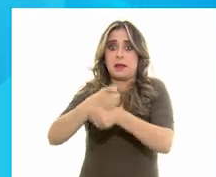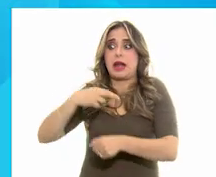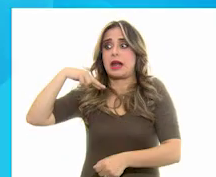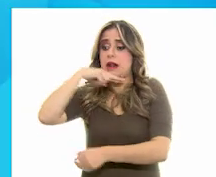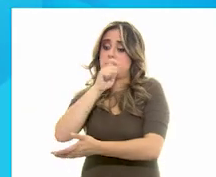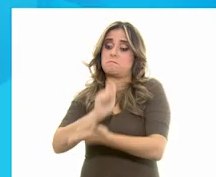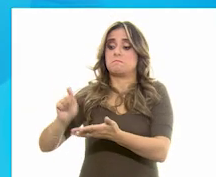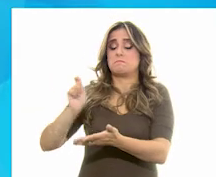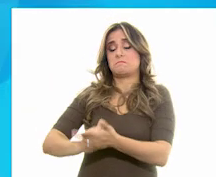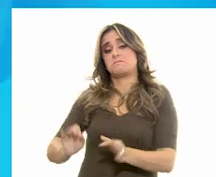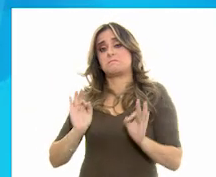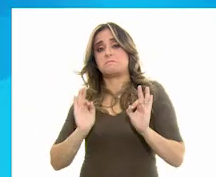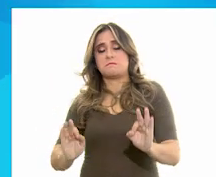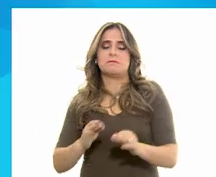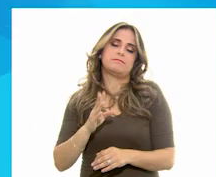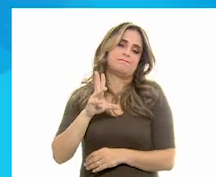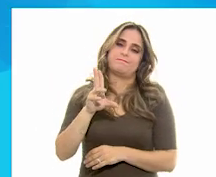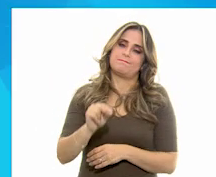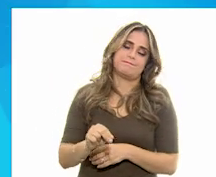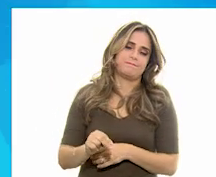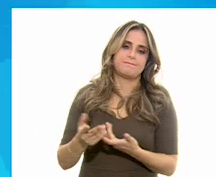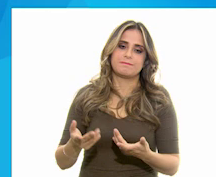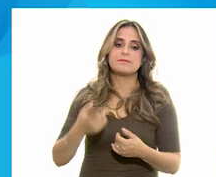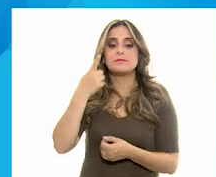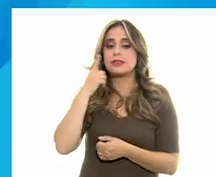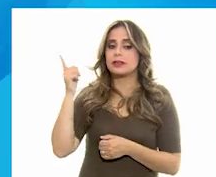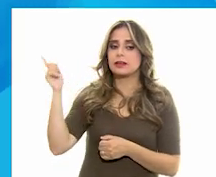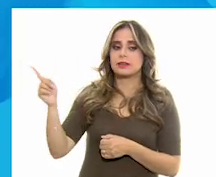Los caracoles... Y aquí está.